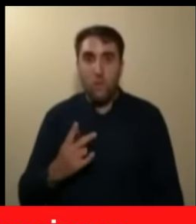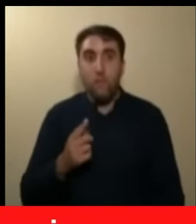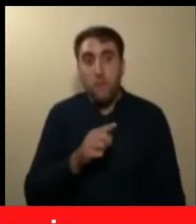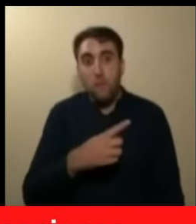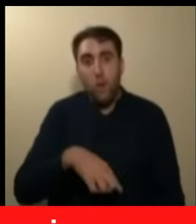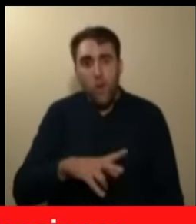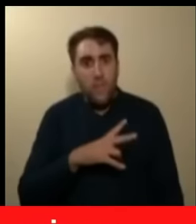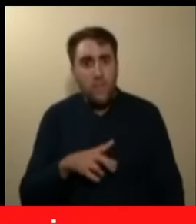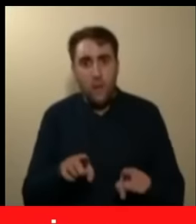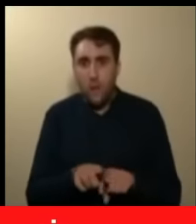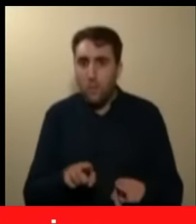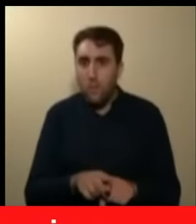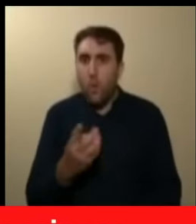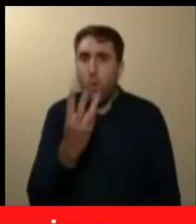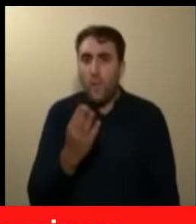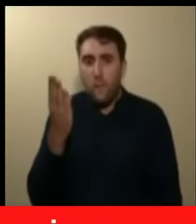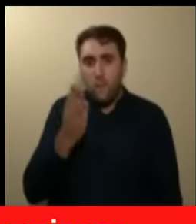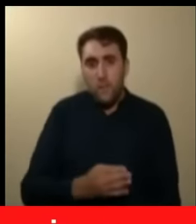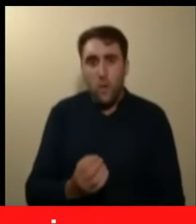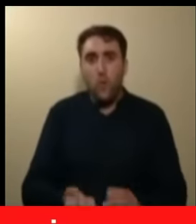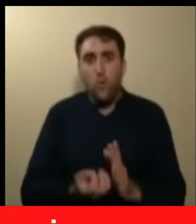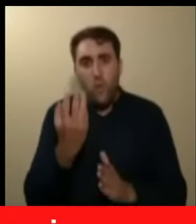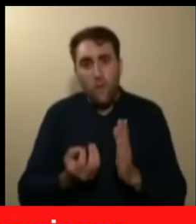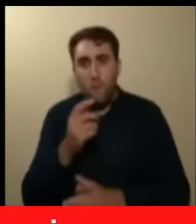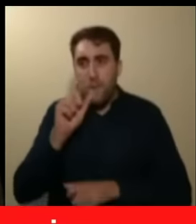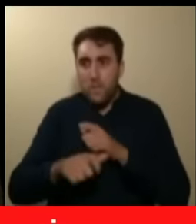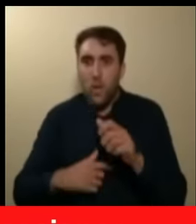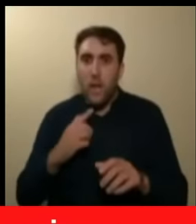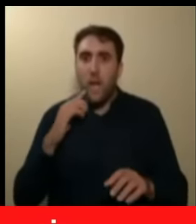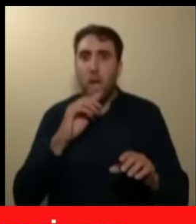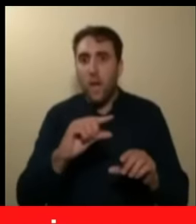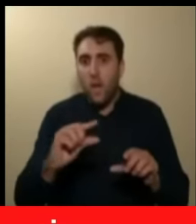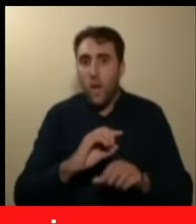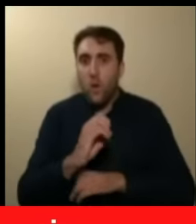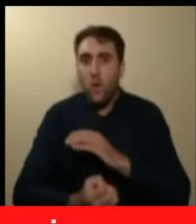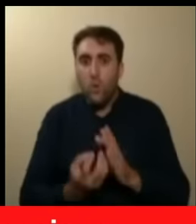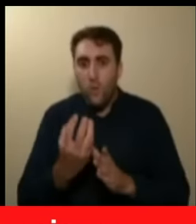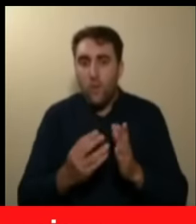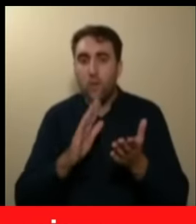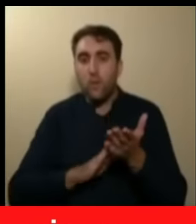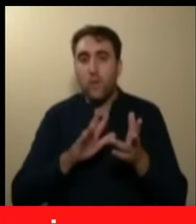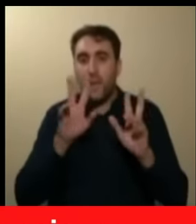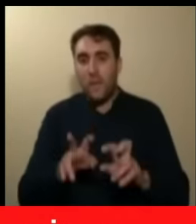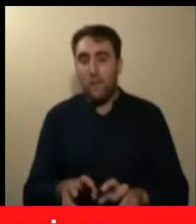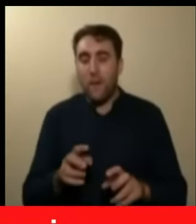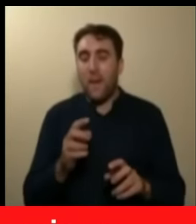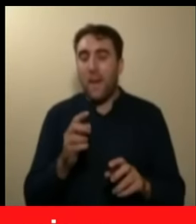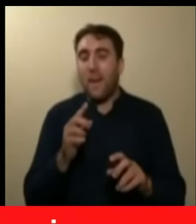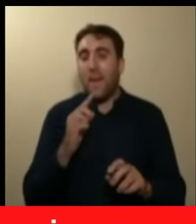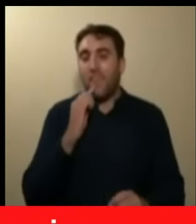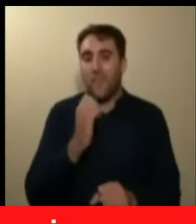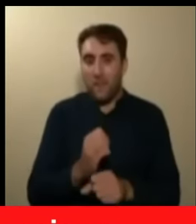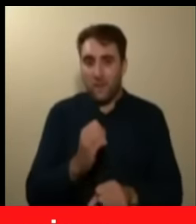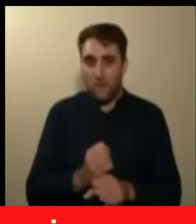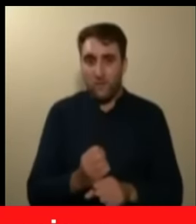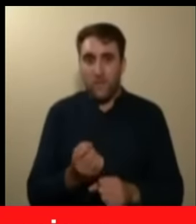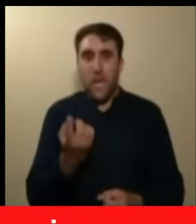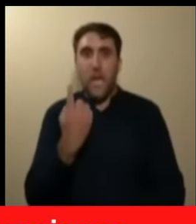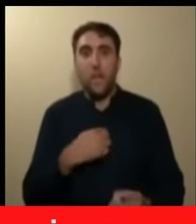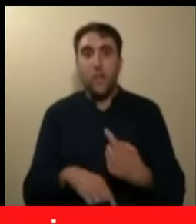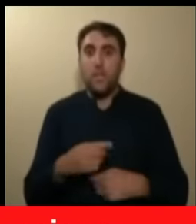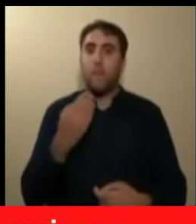un 40% también la posibilidad de aperturas de cuentas que están relacionadas a los salarios. O sea, la gente